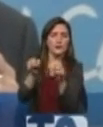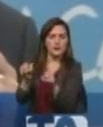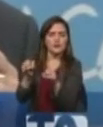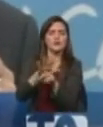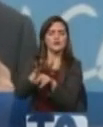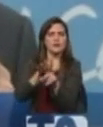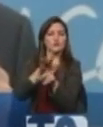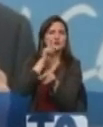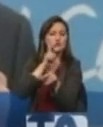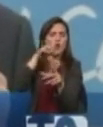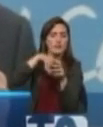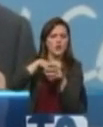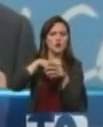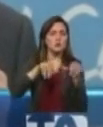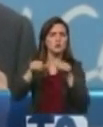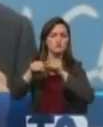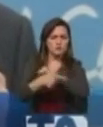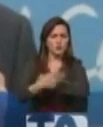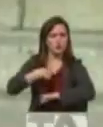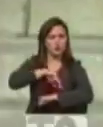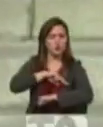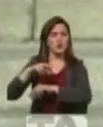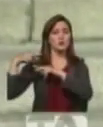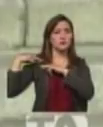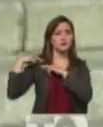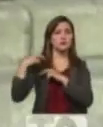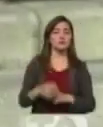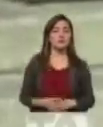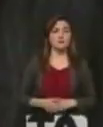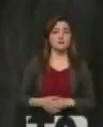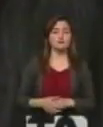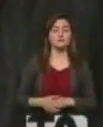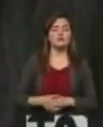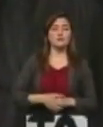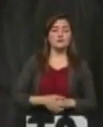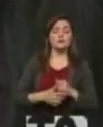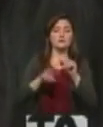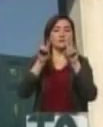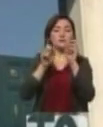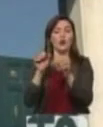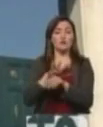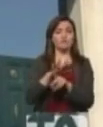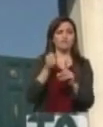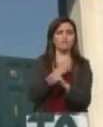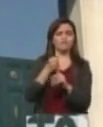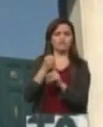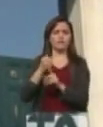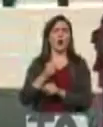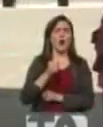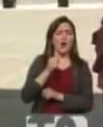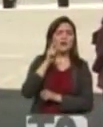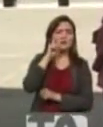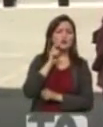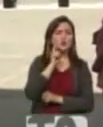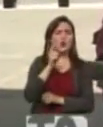casos en el ámbito administrativo que a nosotros nos corresponde. El tema de la violencia sexual en planteles educativos saltó a la luz con el caso